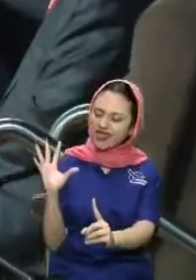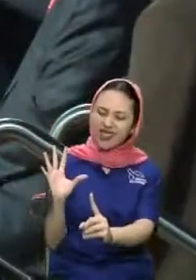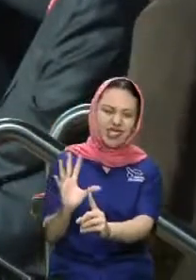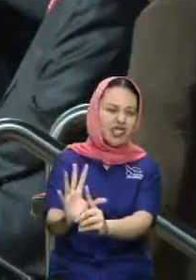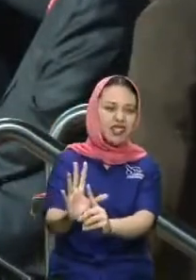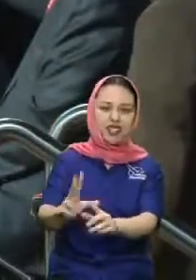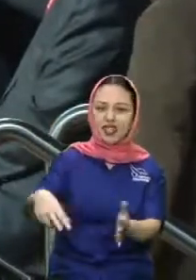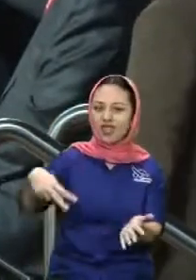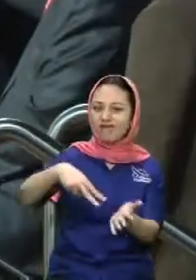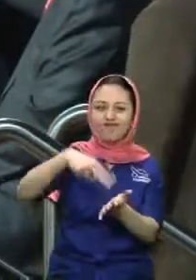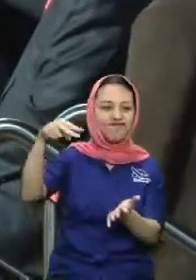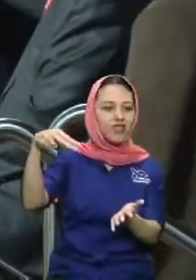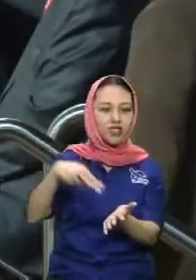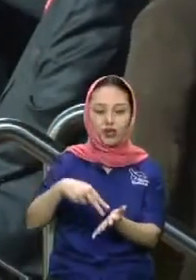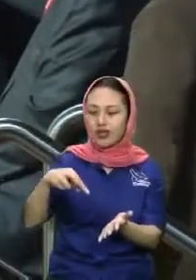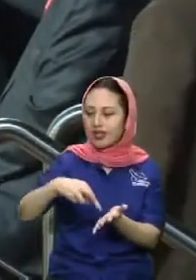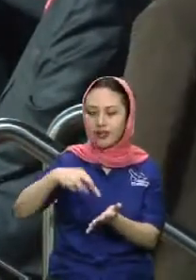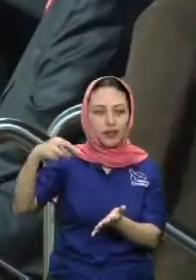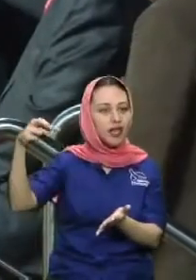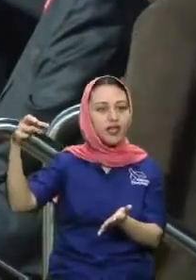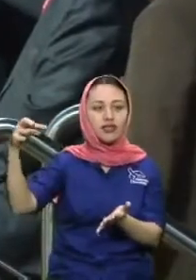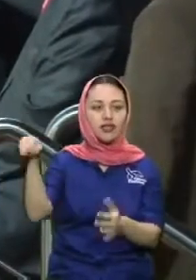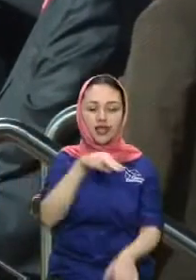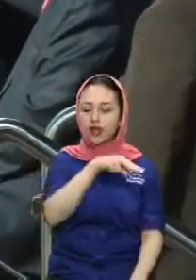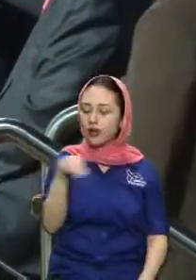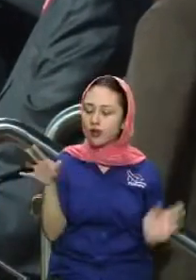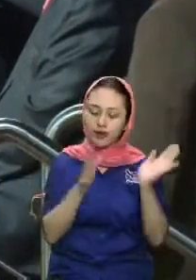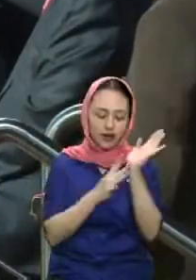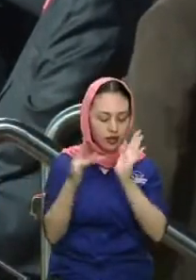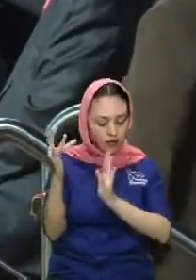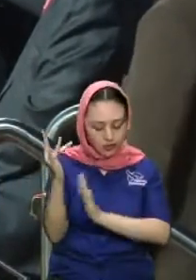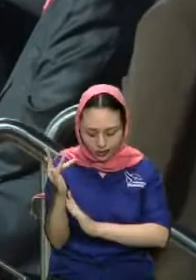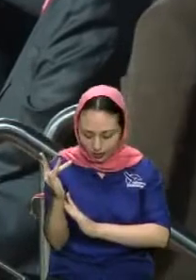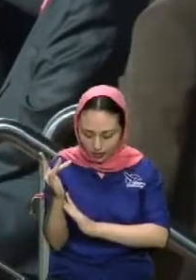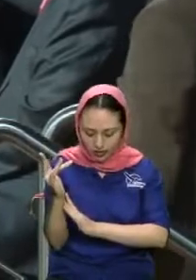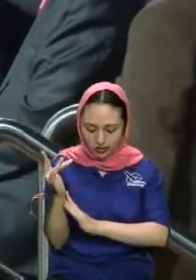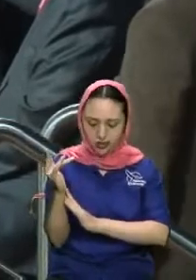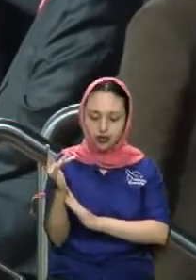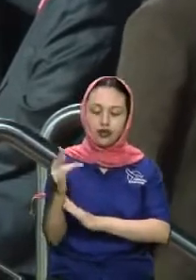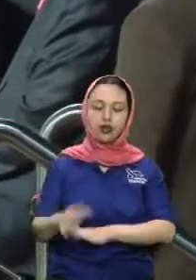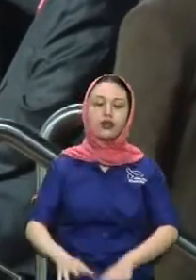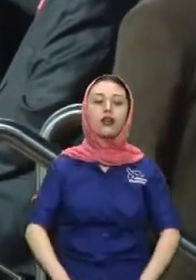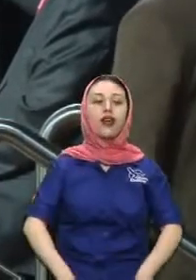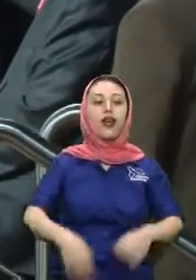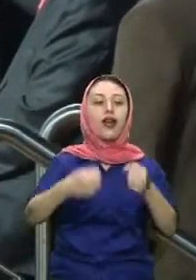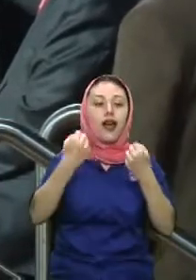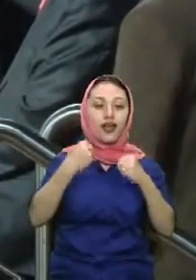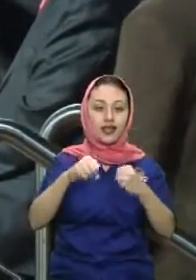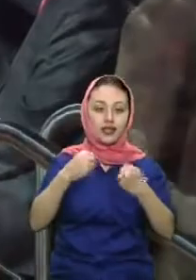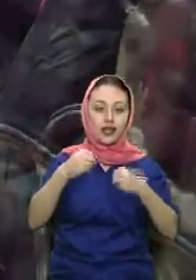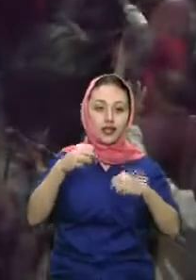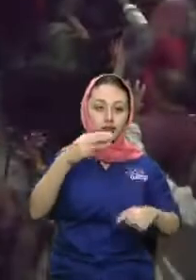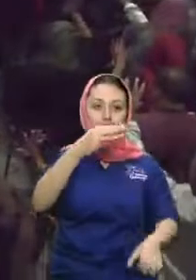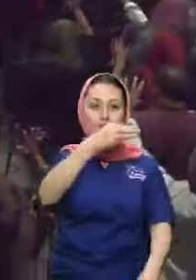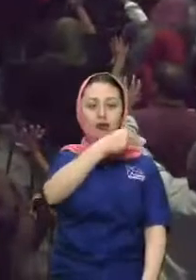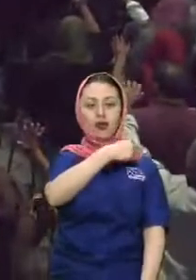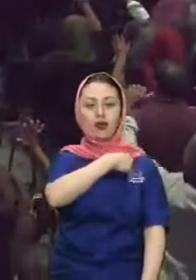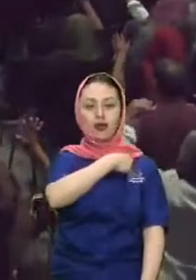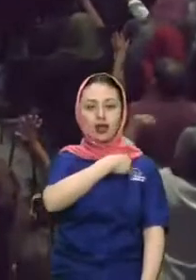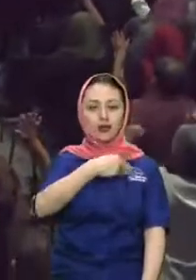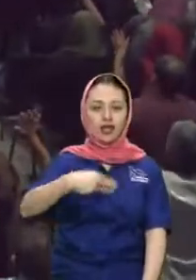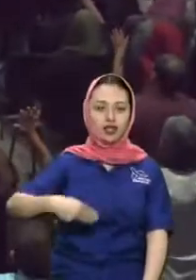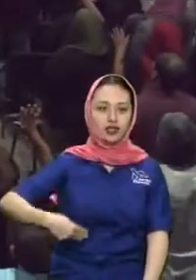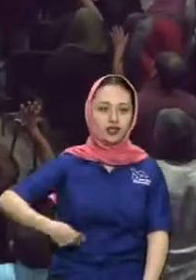naciones, continentes, Padre bendito, cumpliendo el ministerio al cual tú lo llamaste, Señor bendito, en el